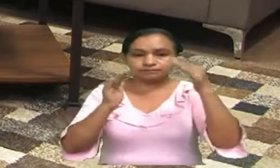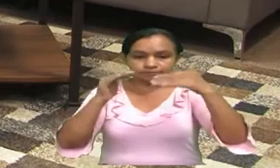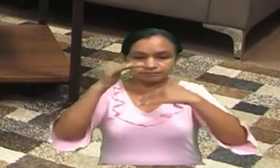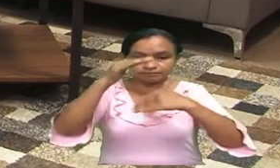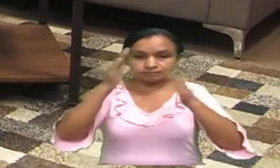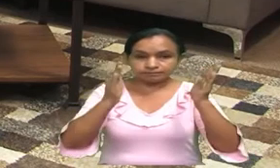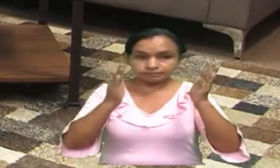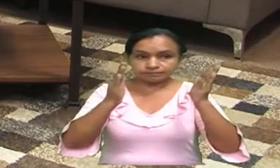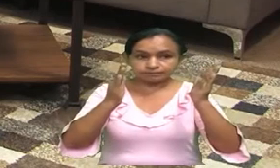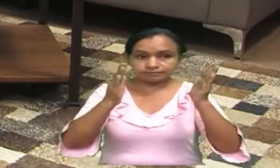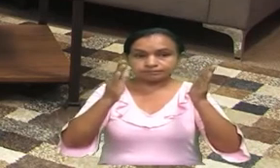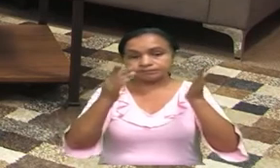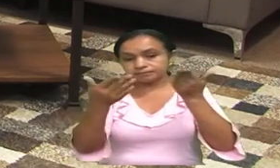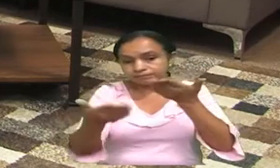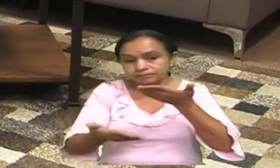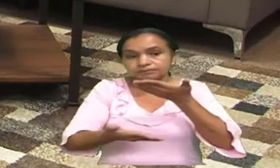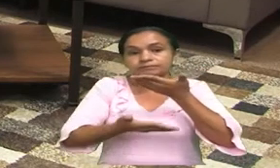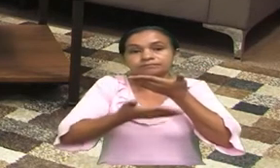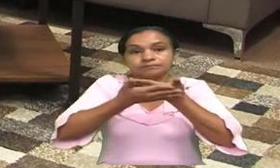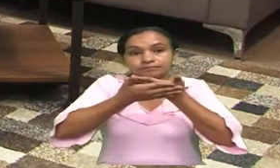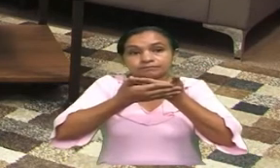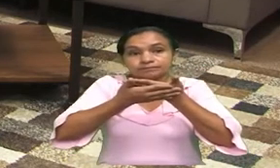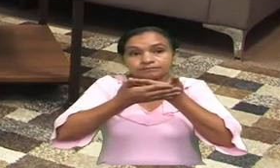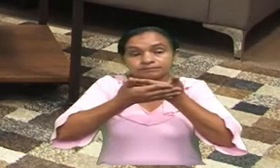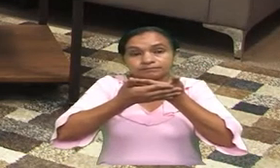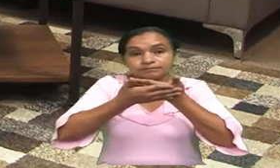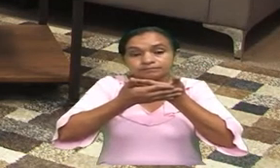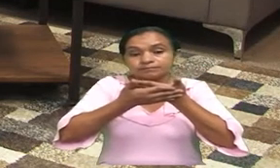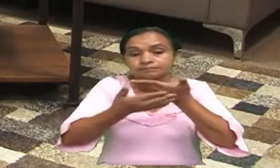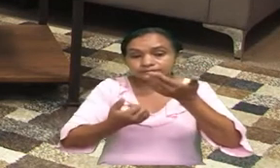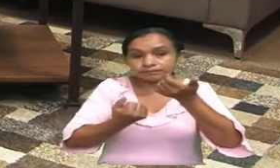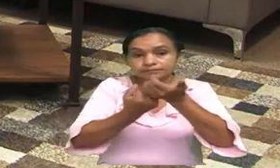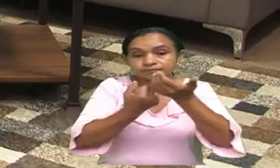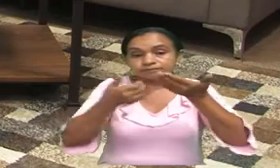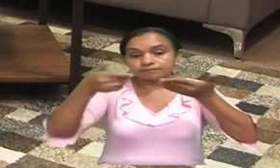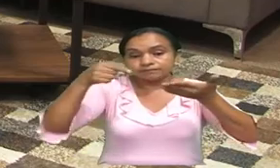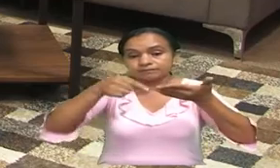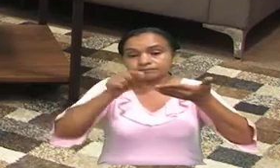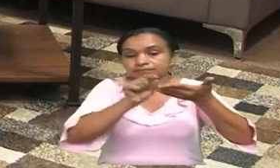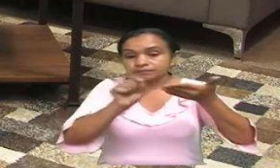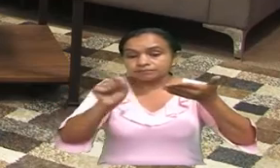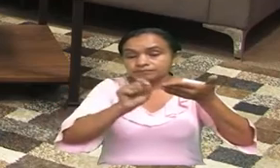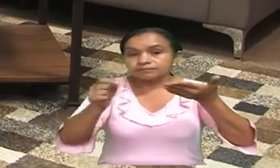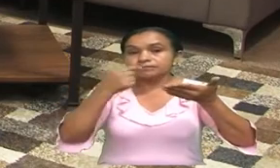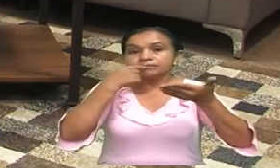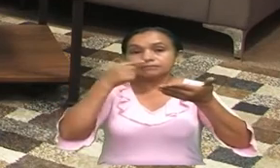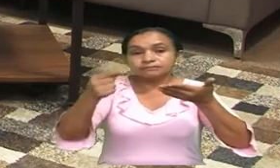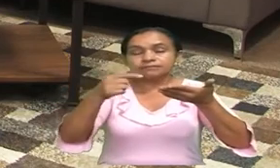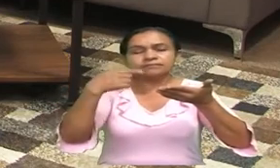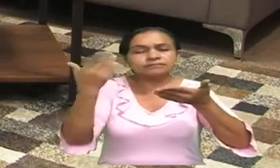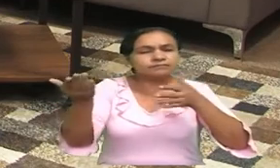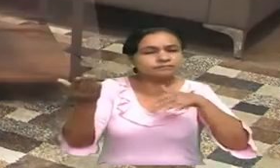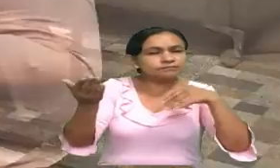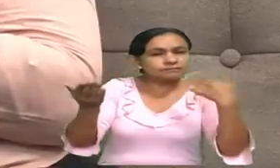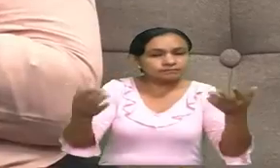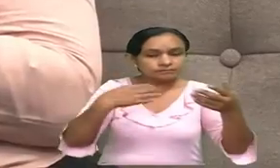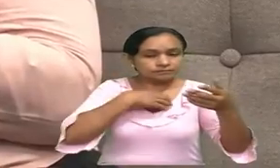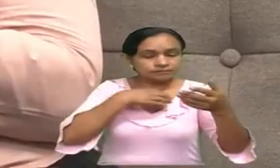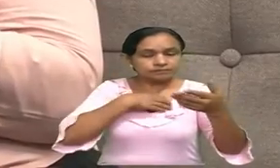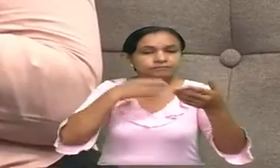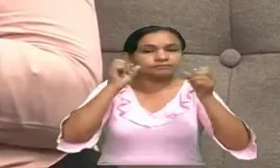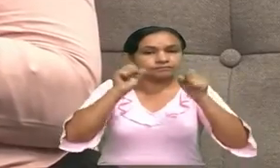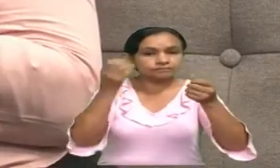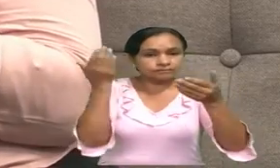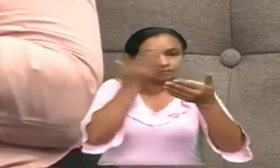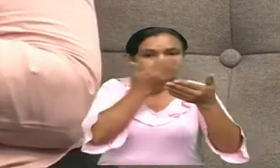pero además con un suplemento de título. Eso quiere decir que en el suplemento de título tiene que decirse cuáles son las competencias